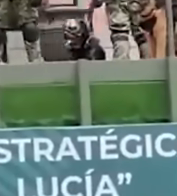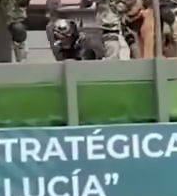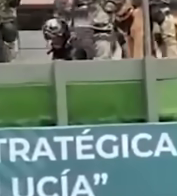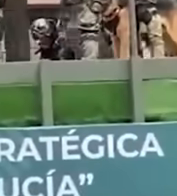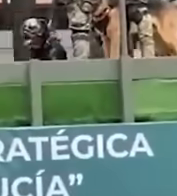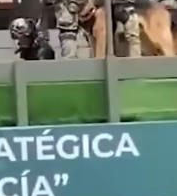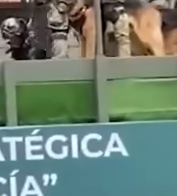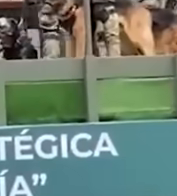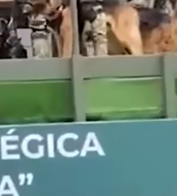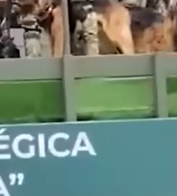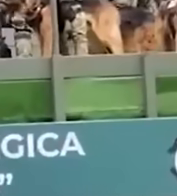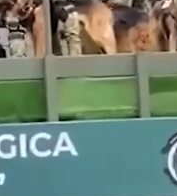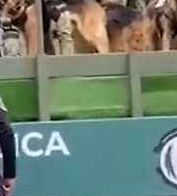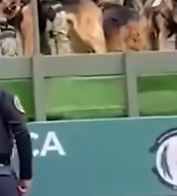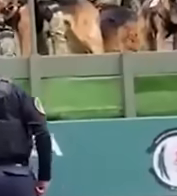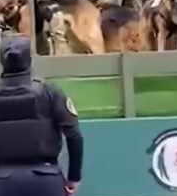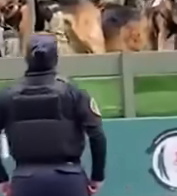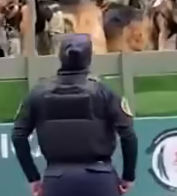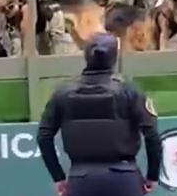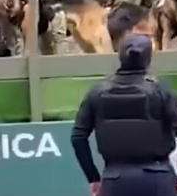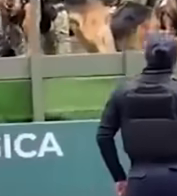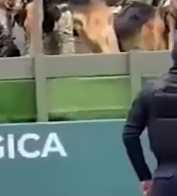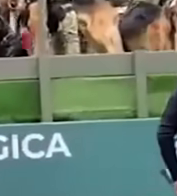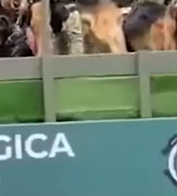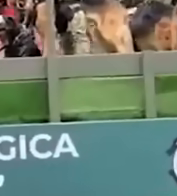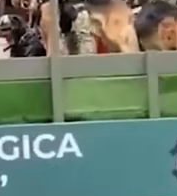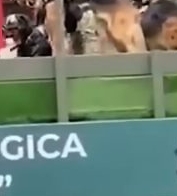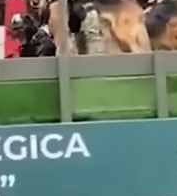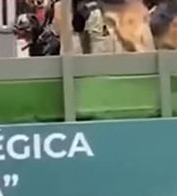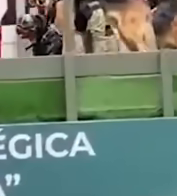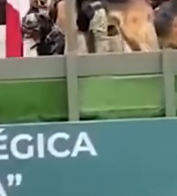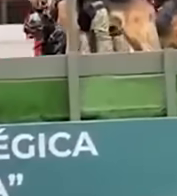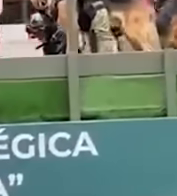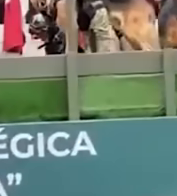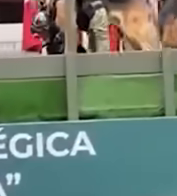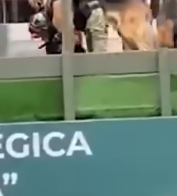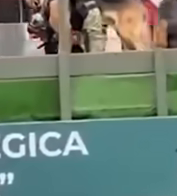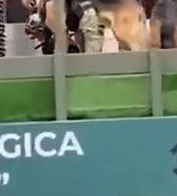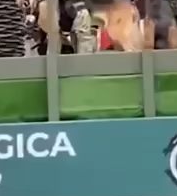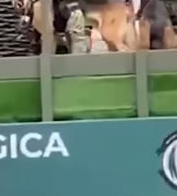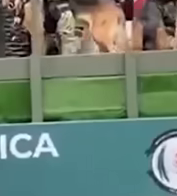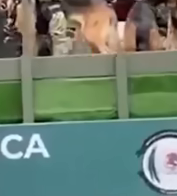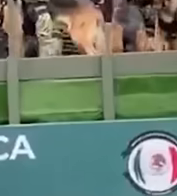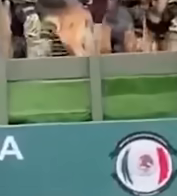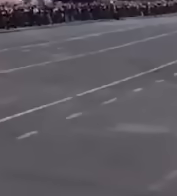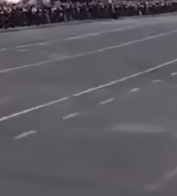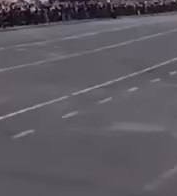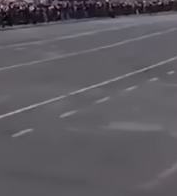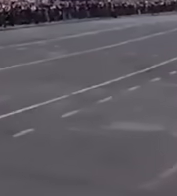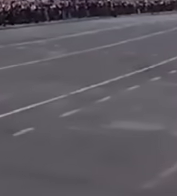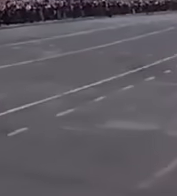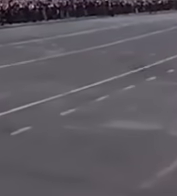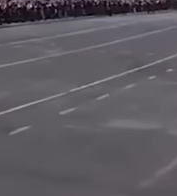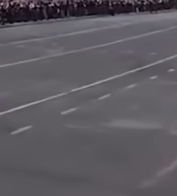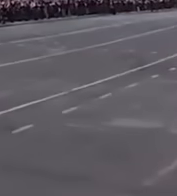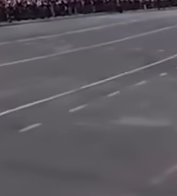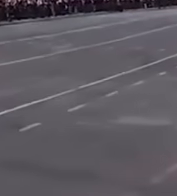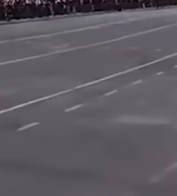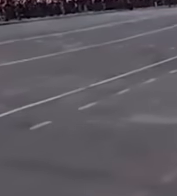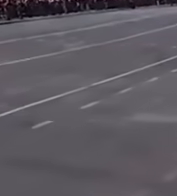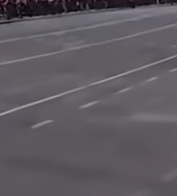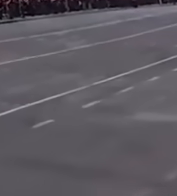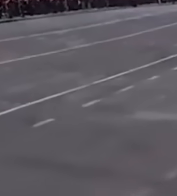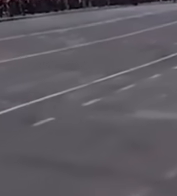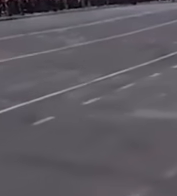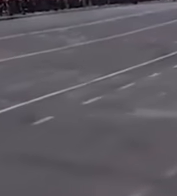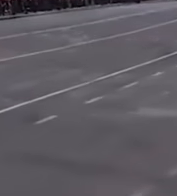eso es lo que celebramos el 16 de septiembre con información de las columnas de José Gutenberg y Carlos Loret de Mola